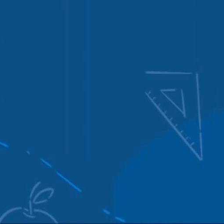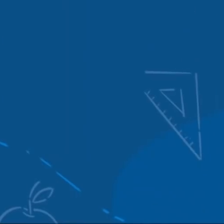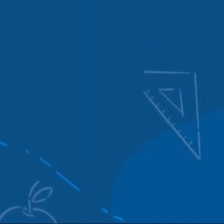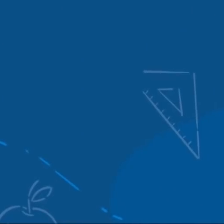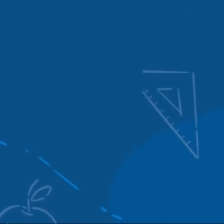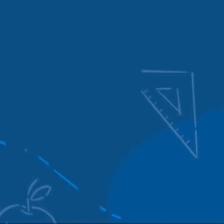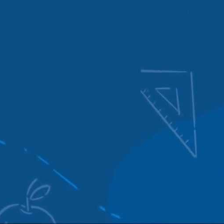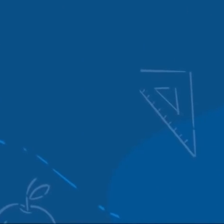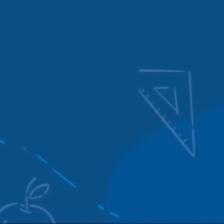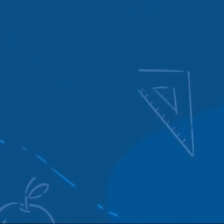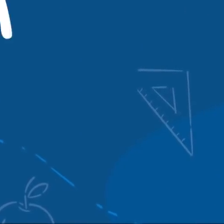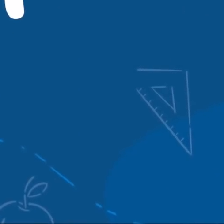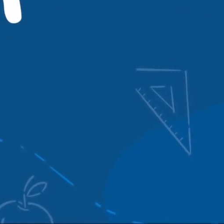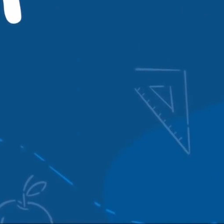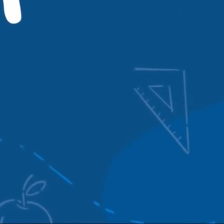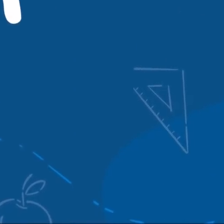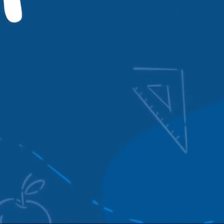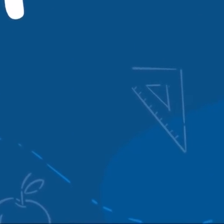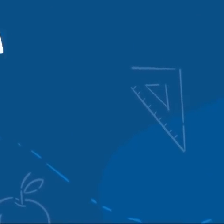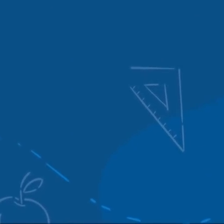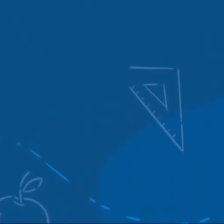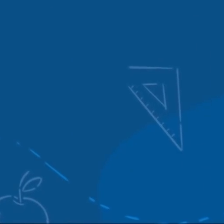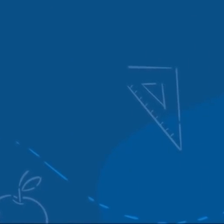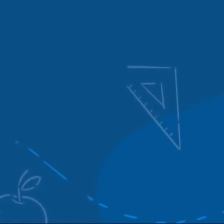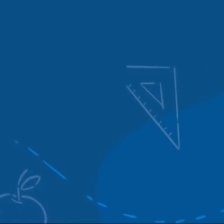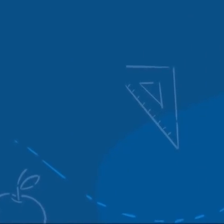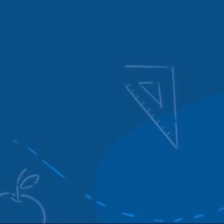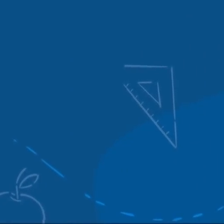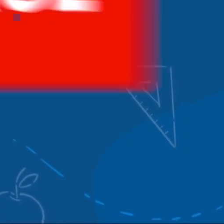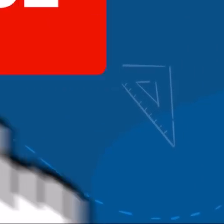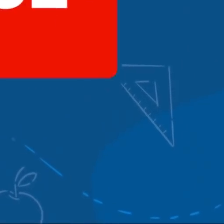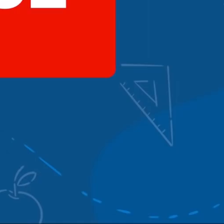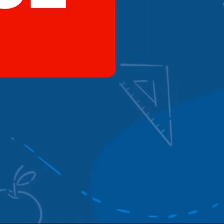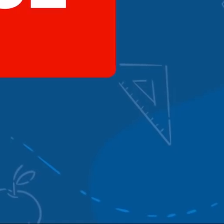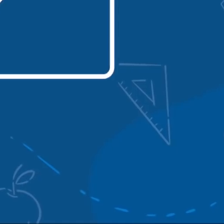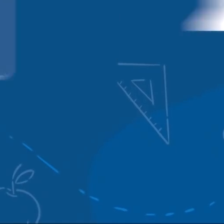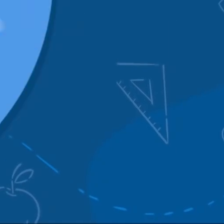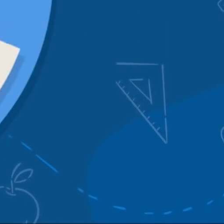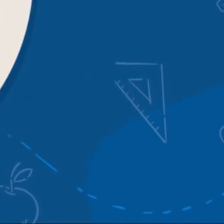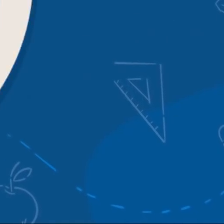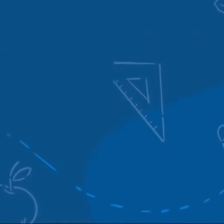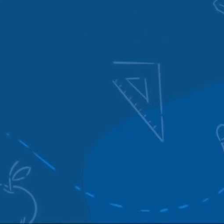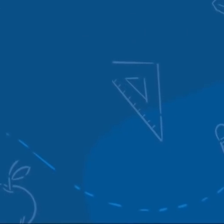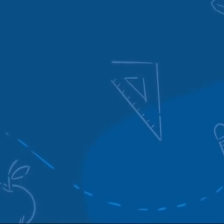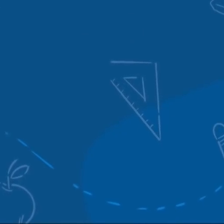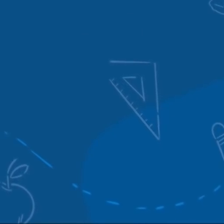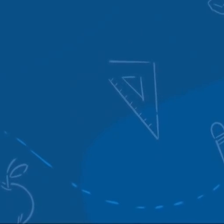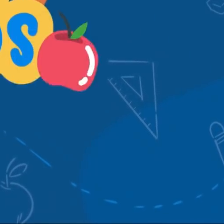video te ayude un poco. Si conoces a alguien que le pueda ayudar este video, comparte, dale like y suscríbete. Saludos.